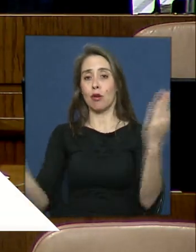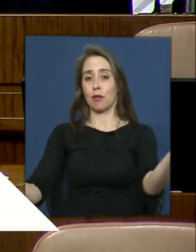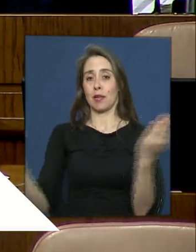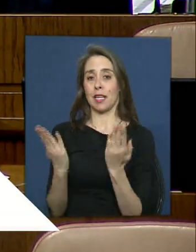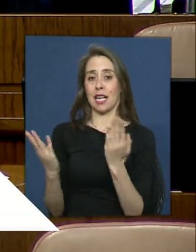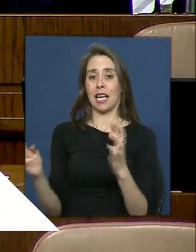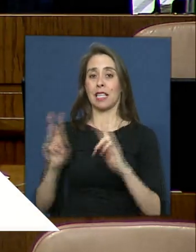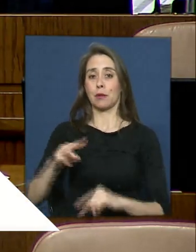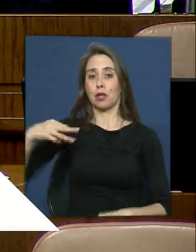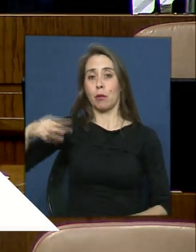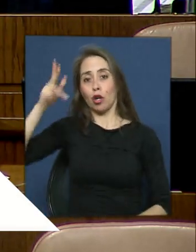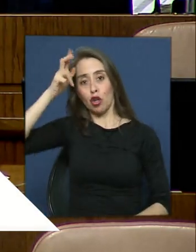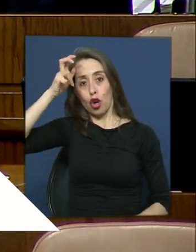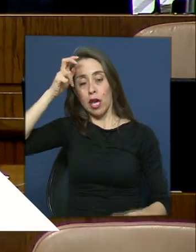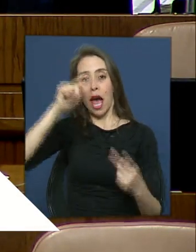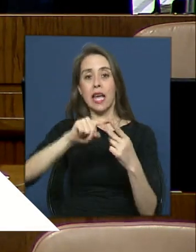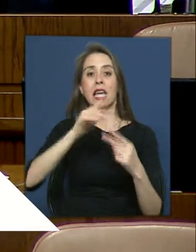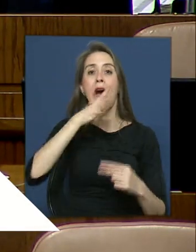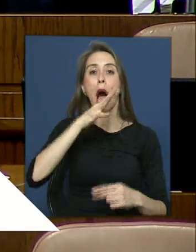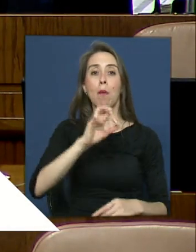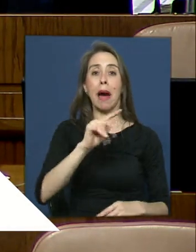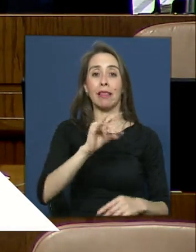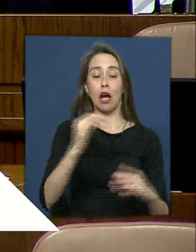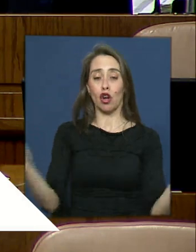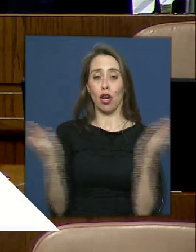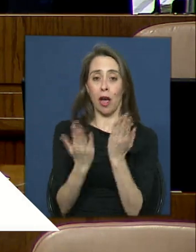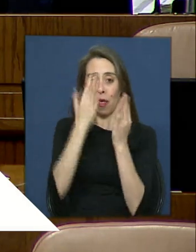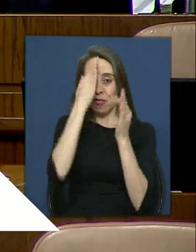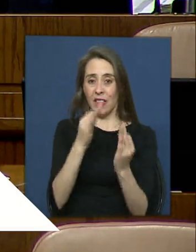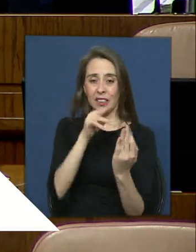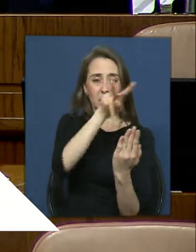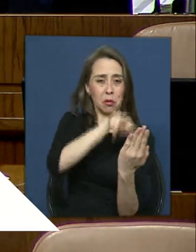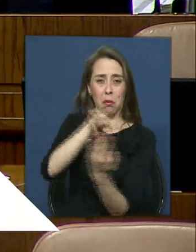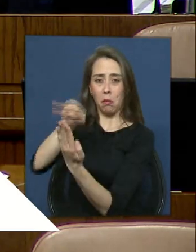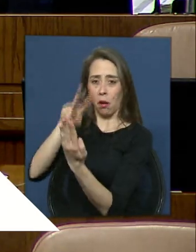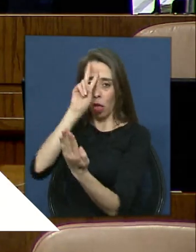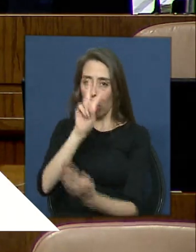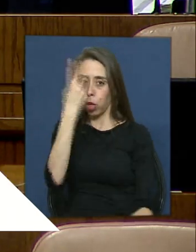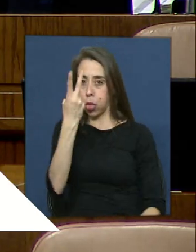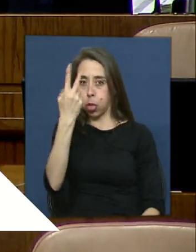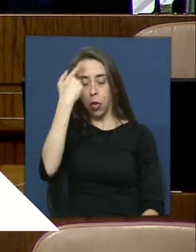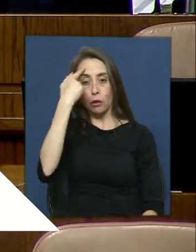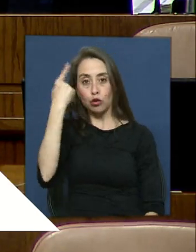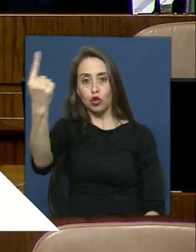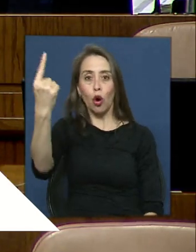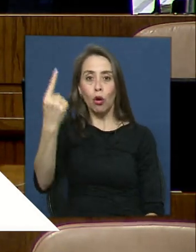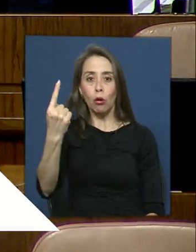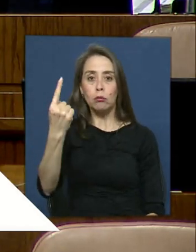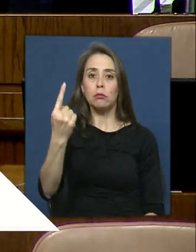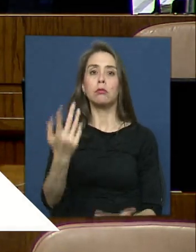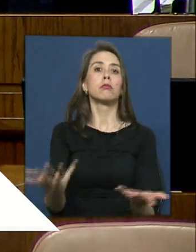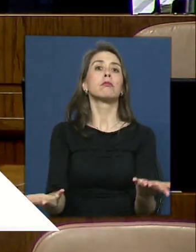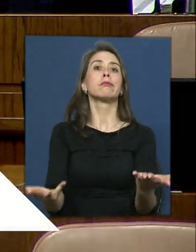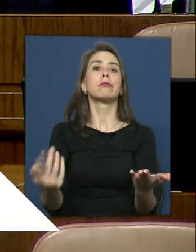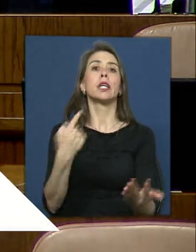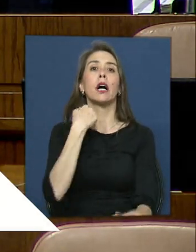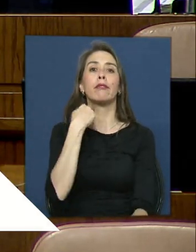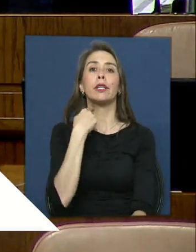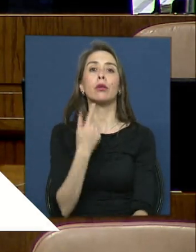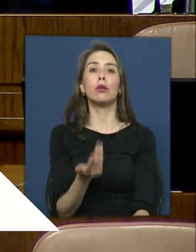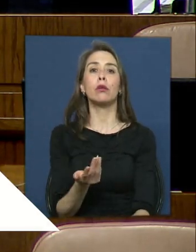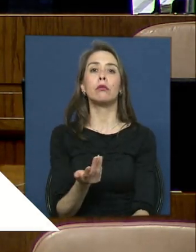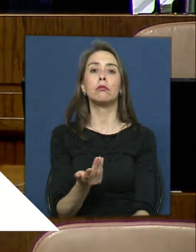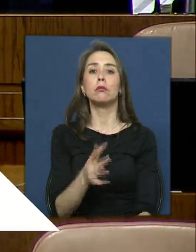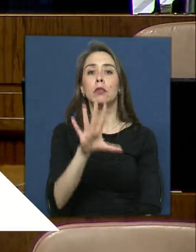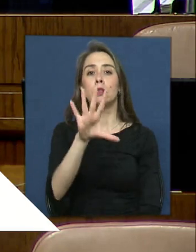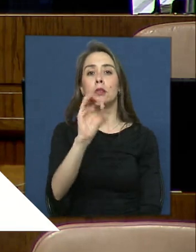de la Municipalidad de Coyhaique como de Aguas Patagonia, hace una interpretación absolutamente antojadiza y termina por afectar ni más ni menos